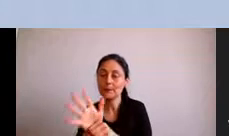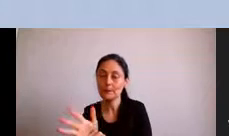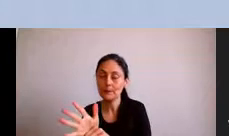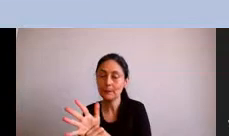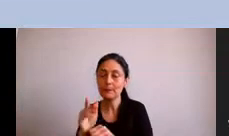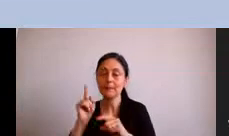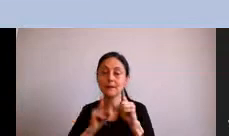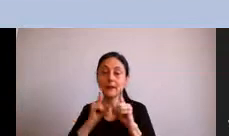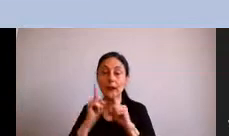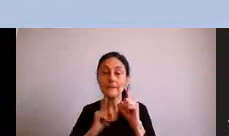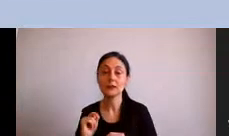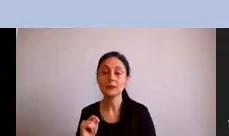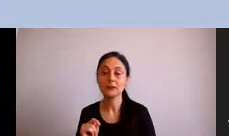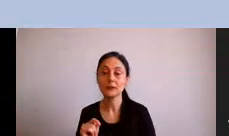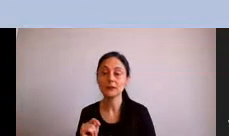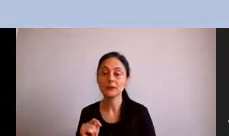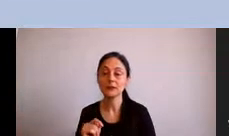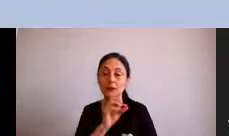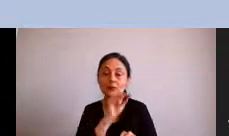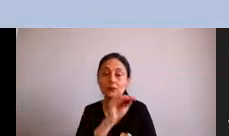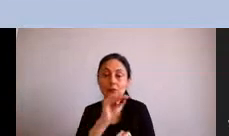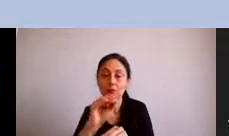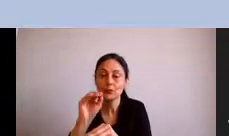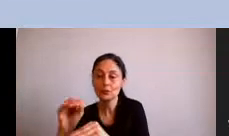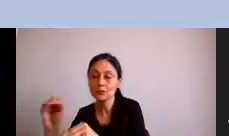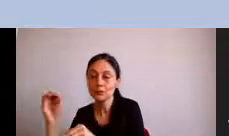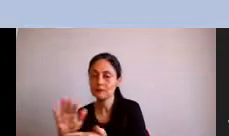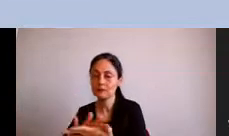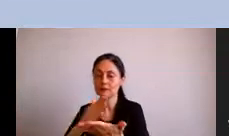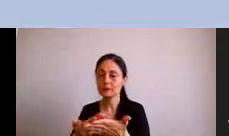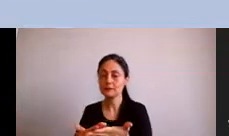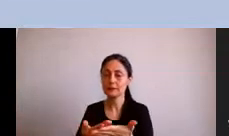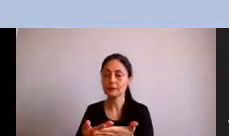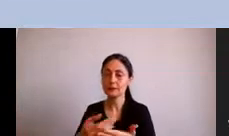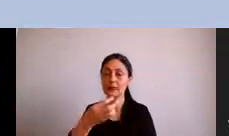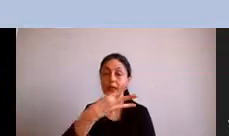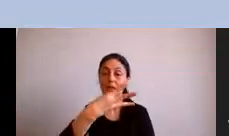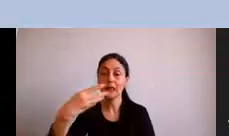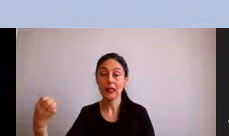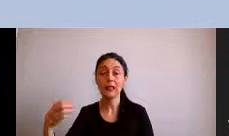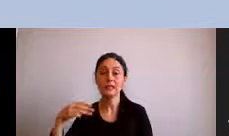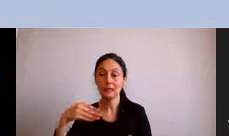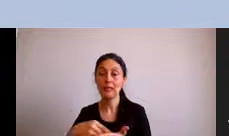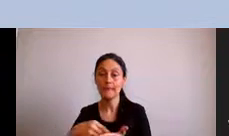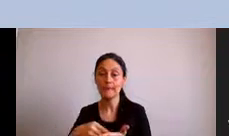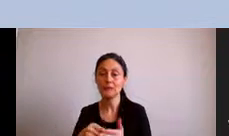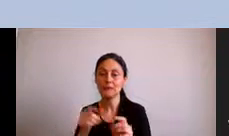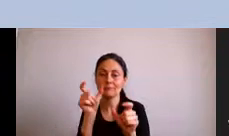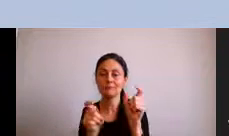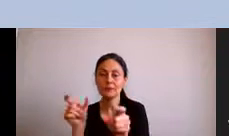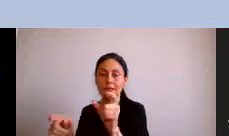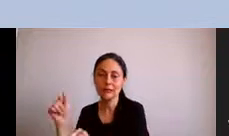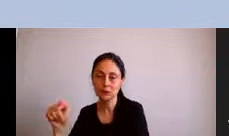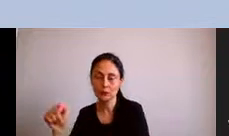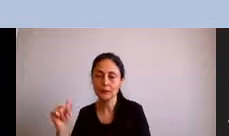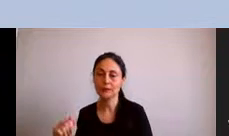exámenes en nuestro país al año iban cerca de las 300.000 prestaciones, de las cuales el 60%,